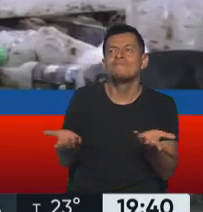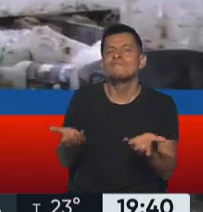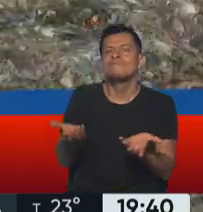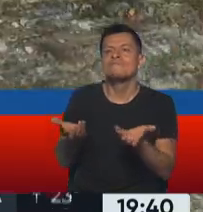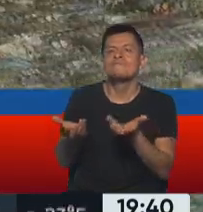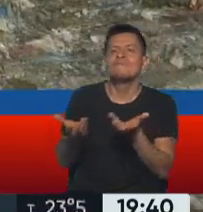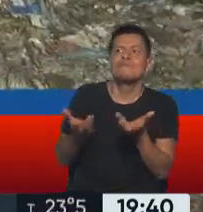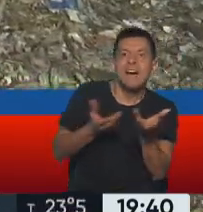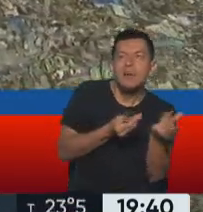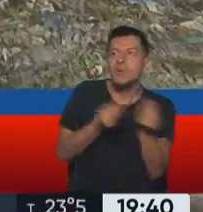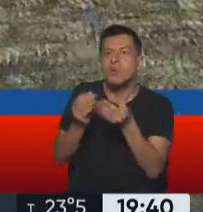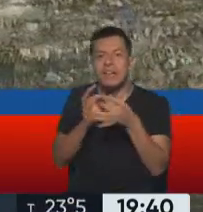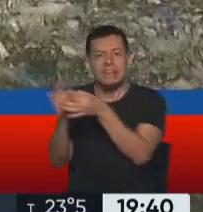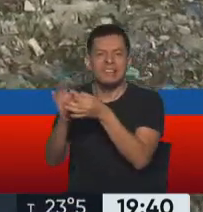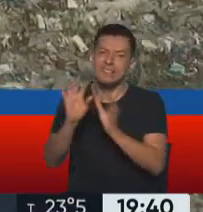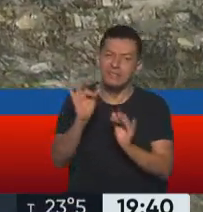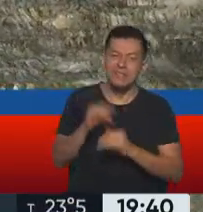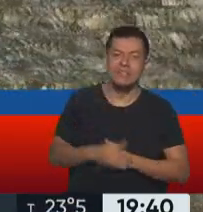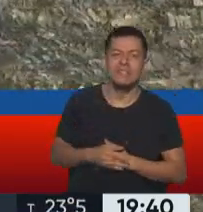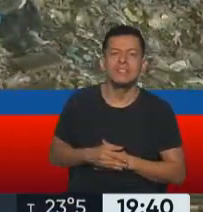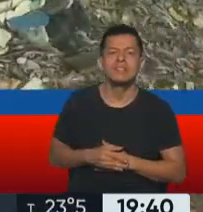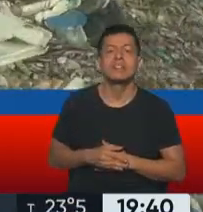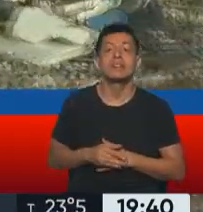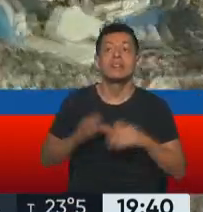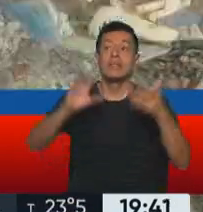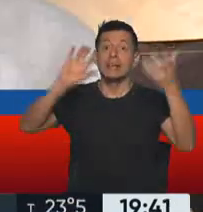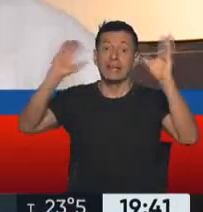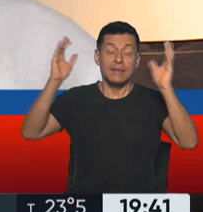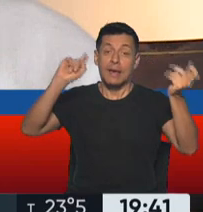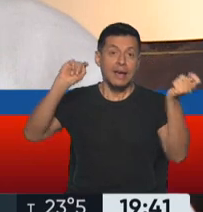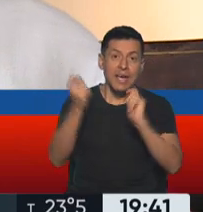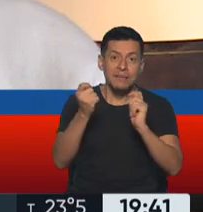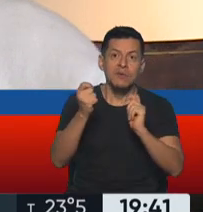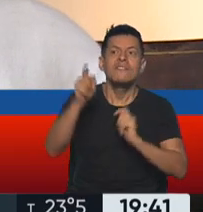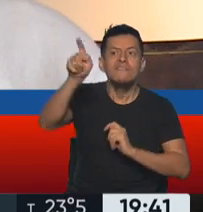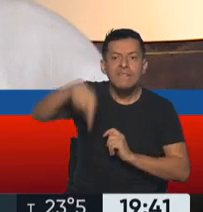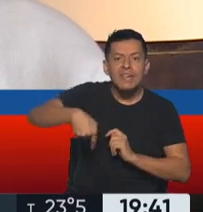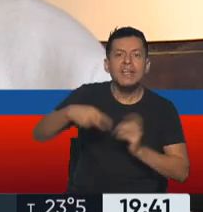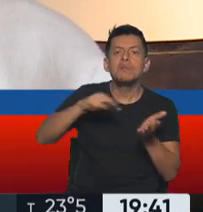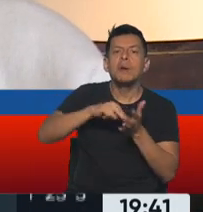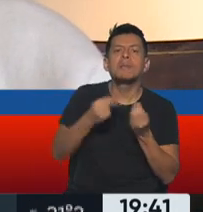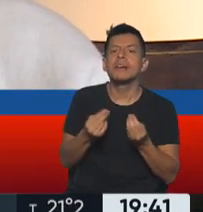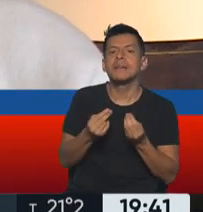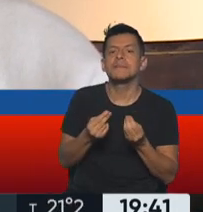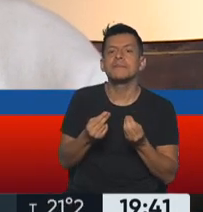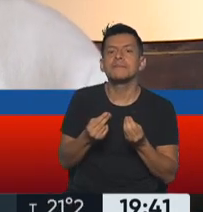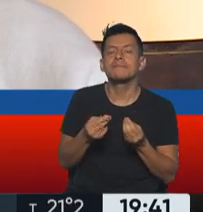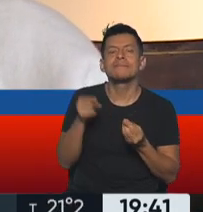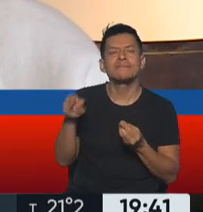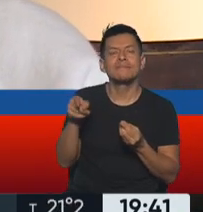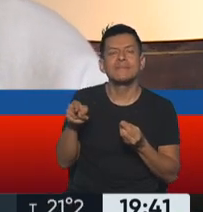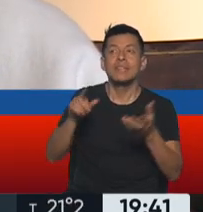complicada una de las consecuencias más anunciadas de cambio climático es justamente el aumento en intensidad frecuencia de estos fenómenos